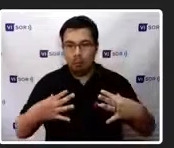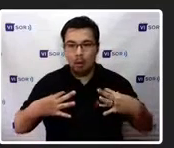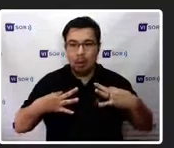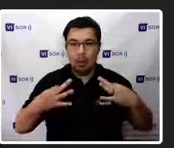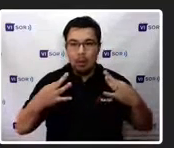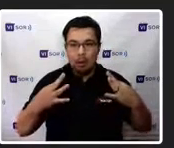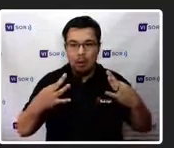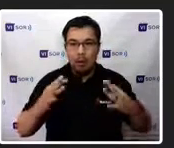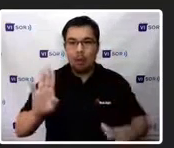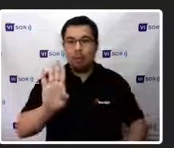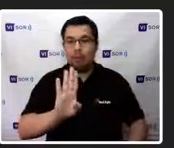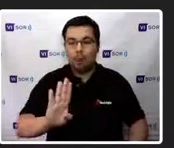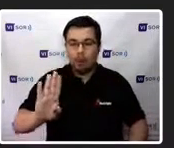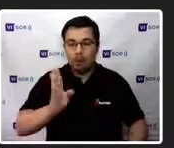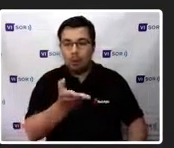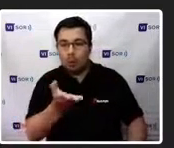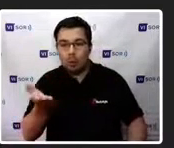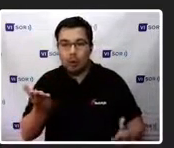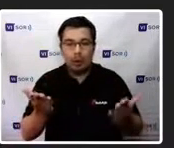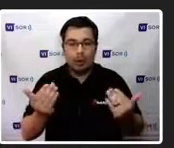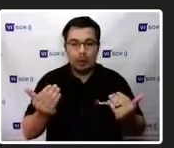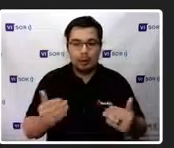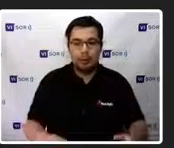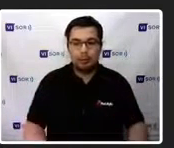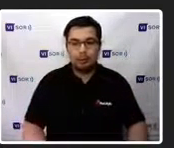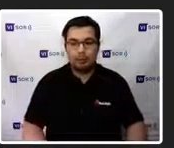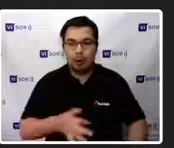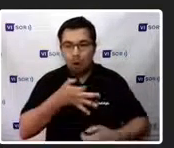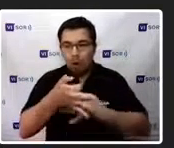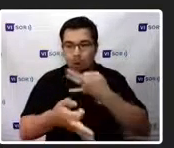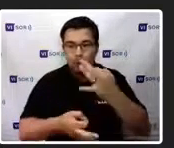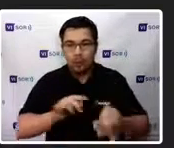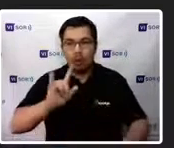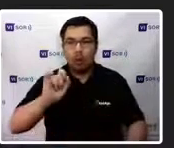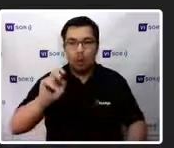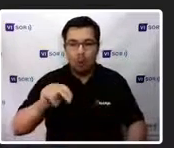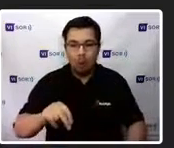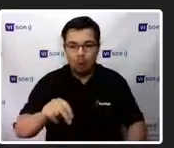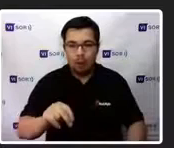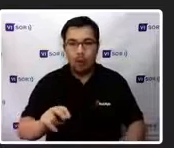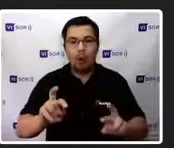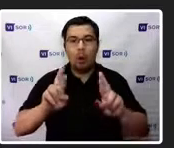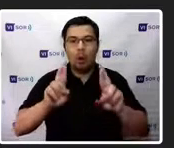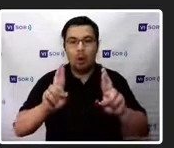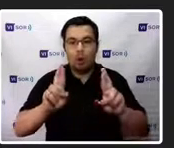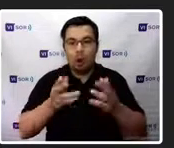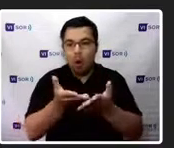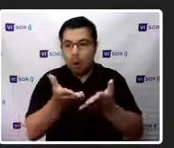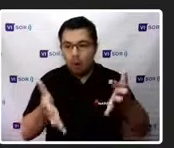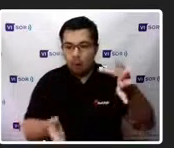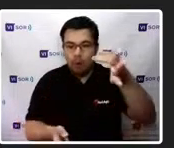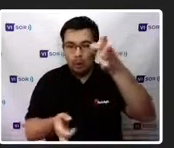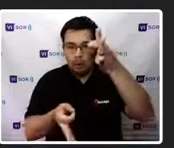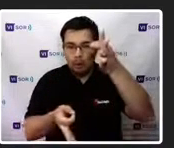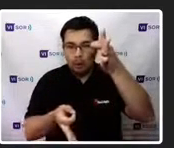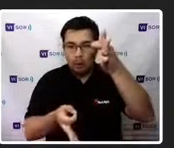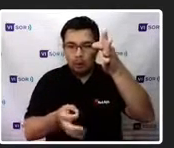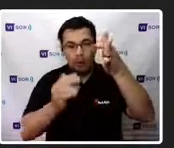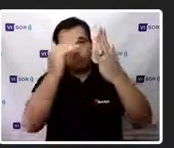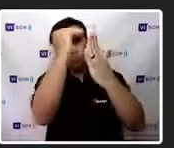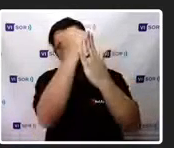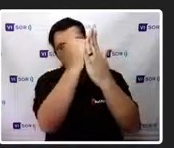¿ya? Y como dice Juan Sebastián, la idea es que ese equipamiento no lo compren inmediatamente, sino que vayan de a poco,